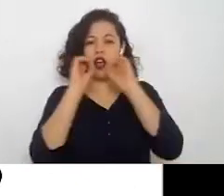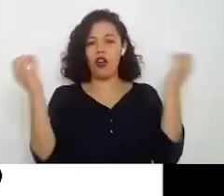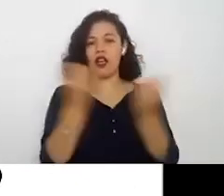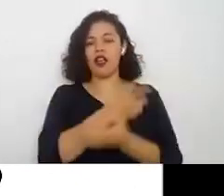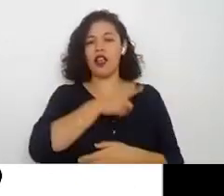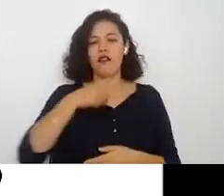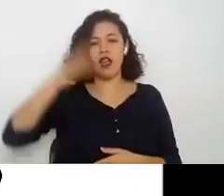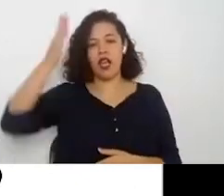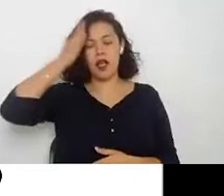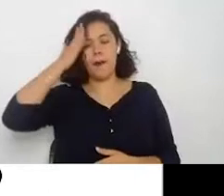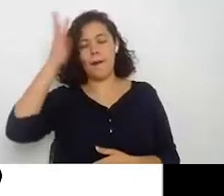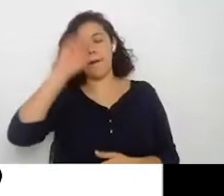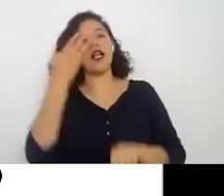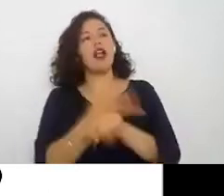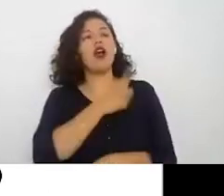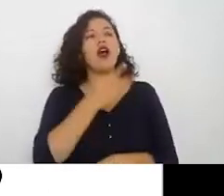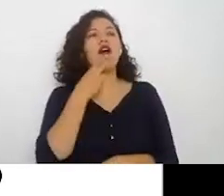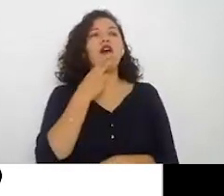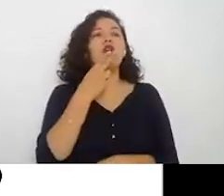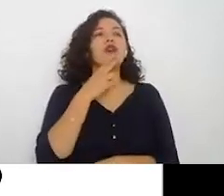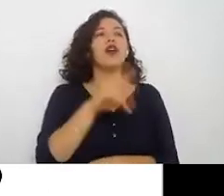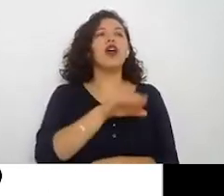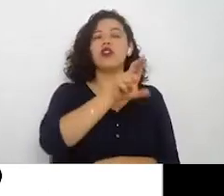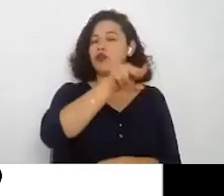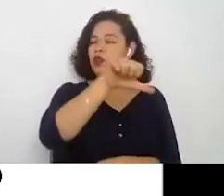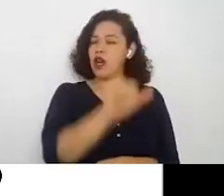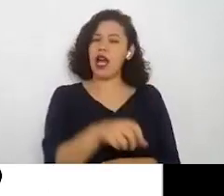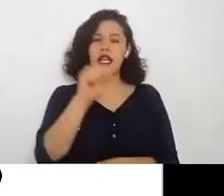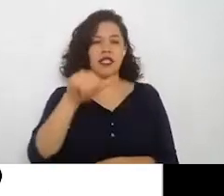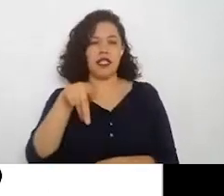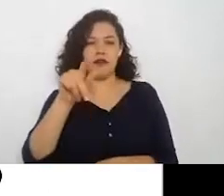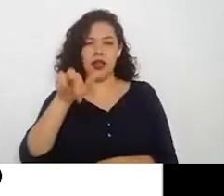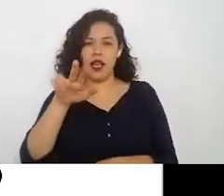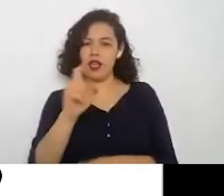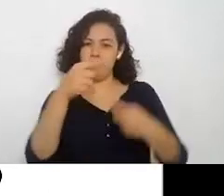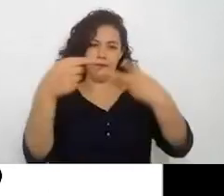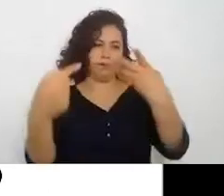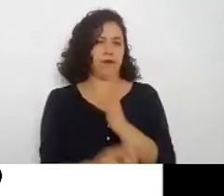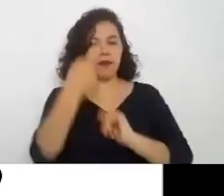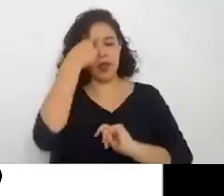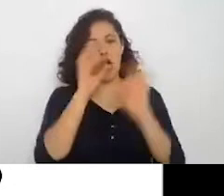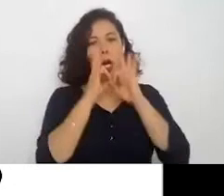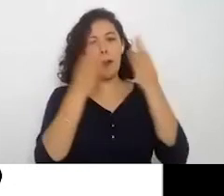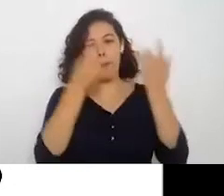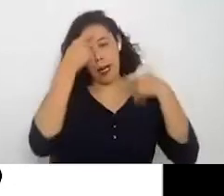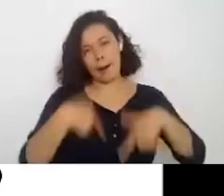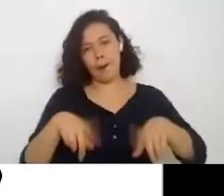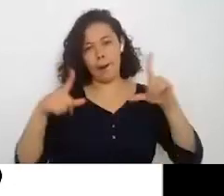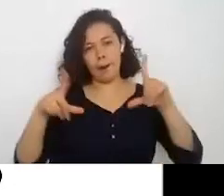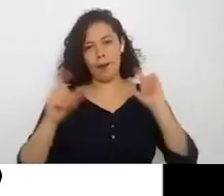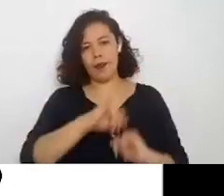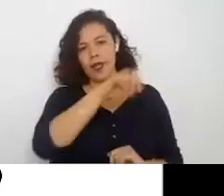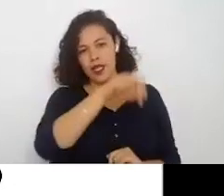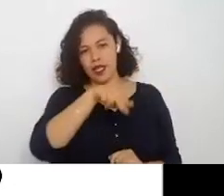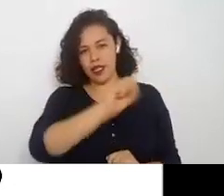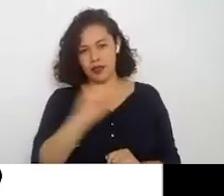patronal, usar los programas como el SUA, el CIPARE, etcétera, que son programas de plataformas del Instituto Mexicano